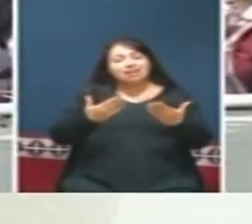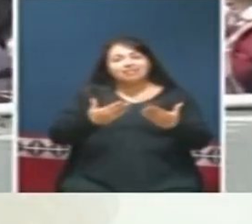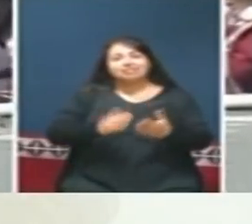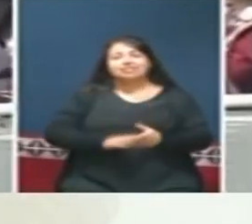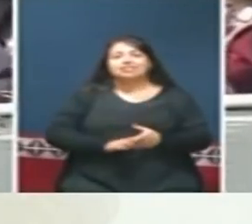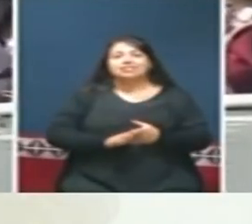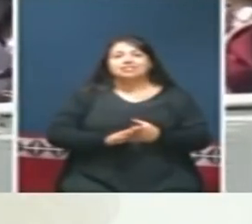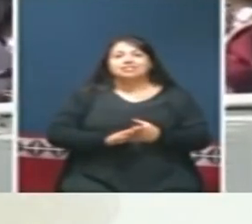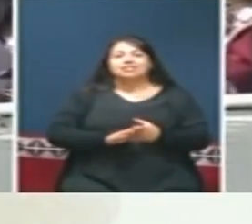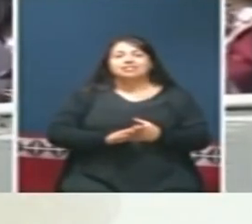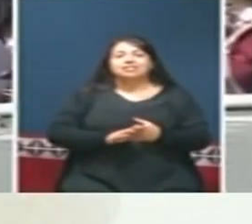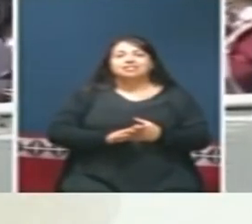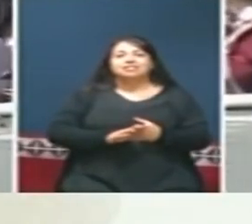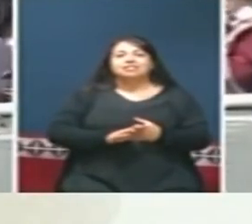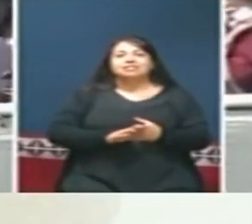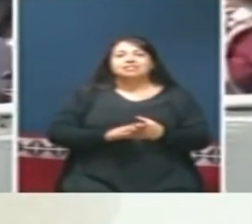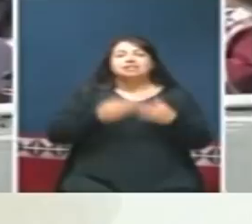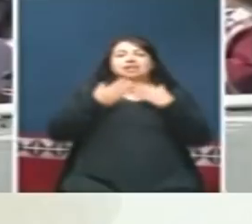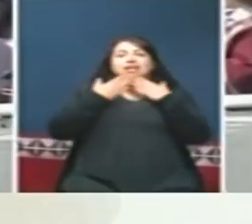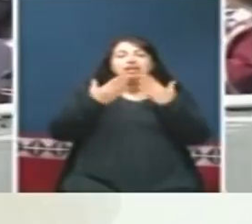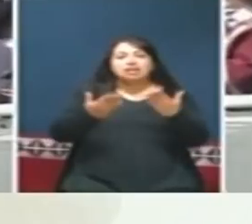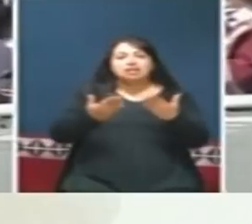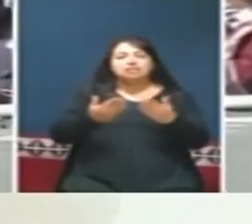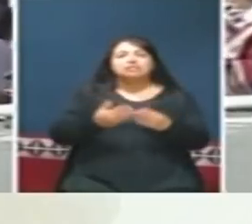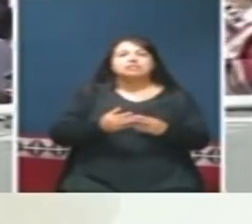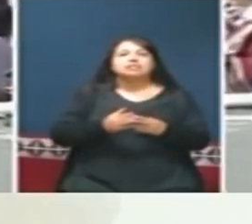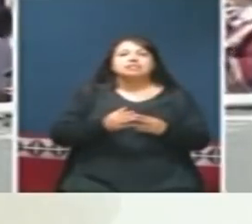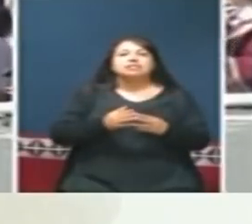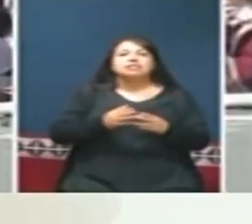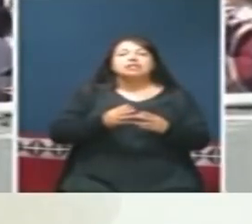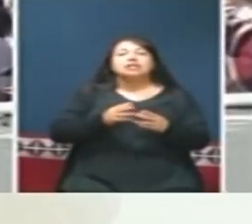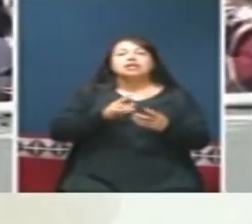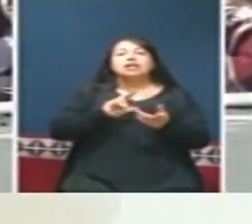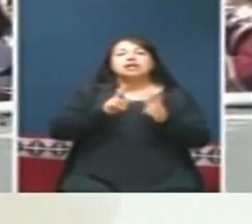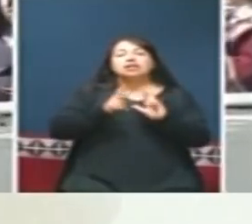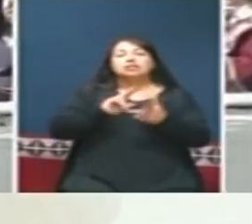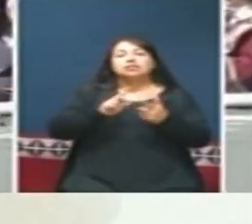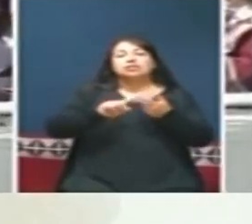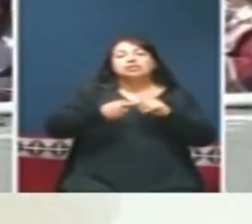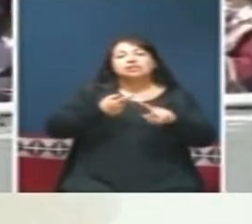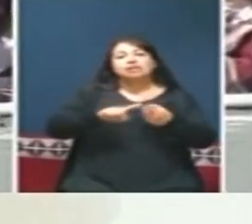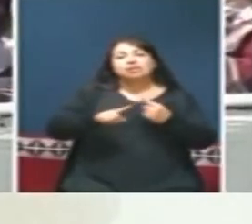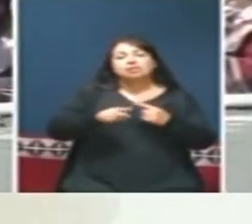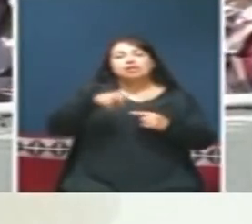Agradecimiento de Lange de Señas, Alicia del Perrer y Vanina Correa,